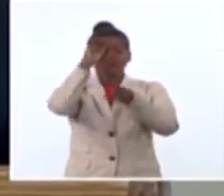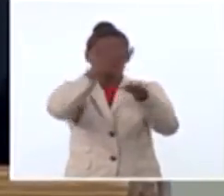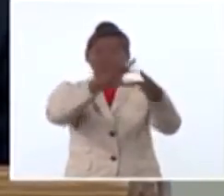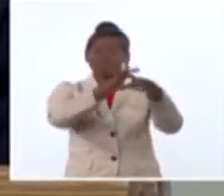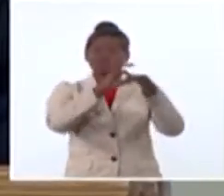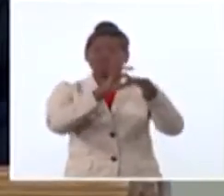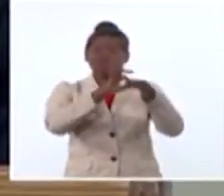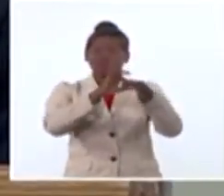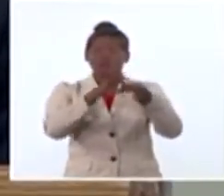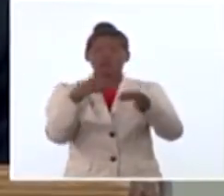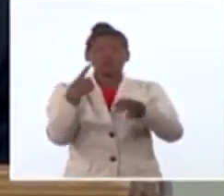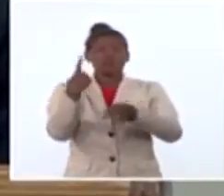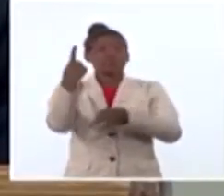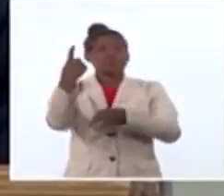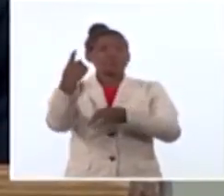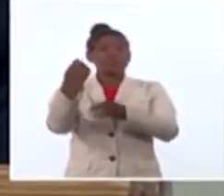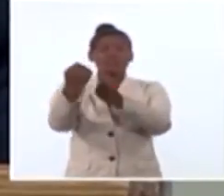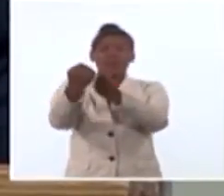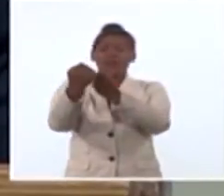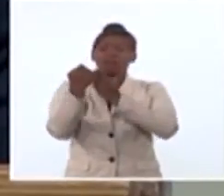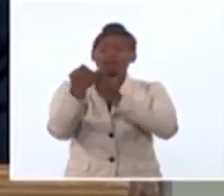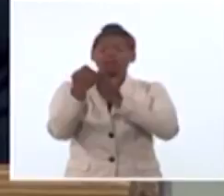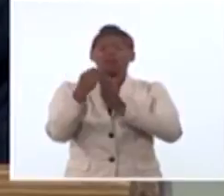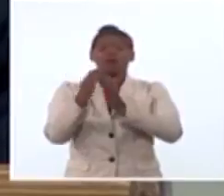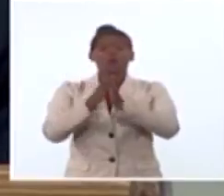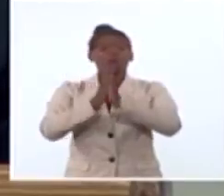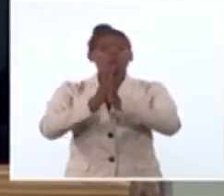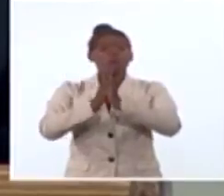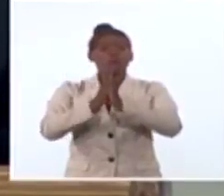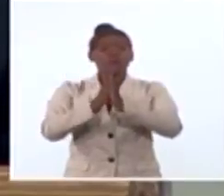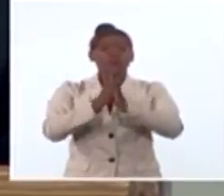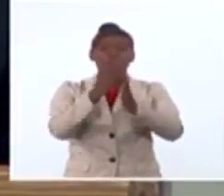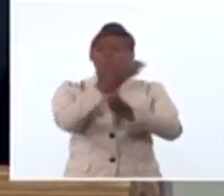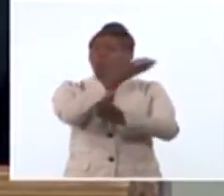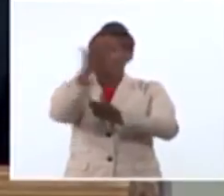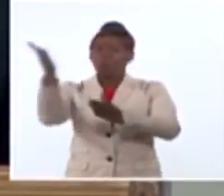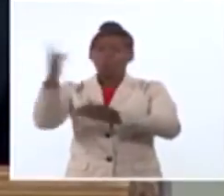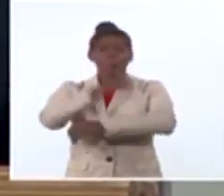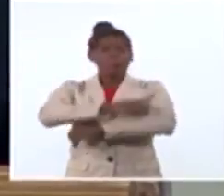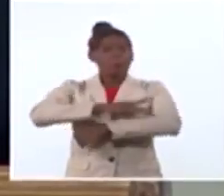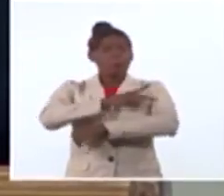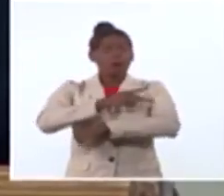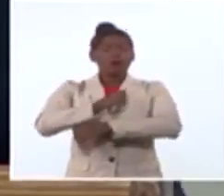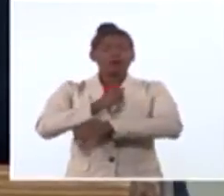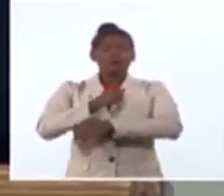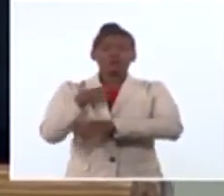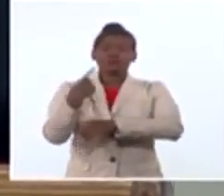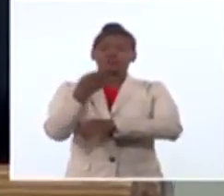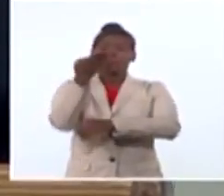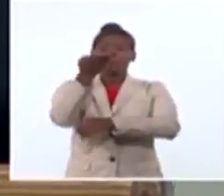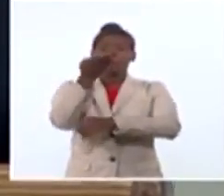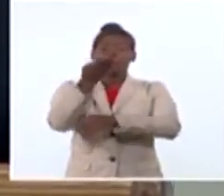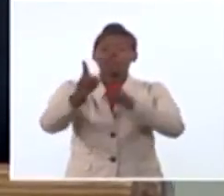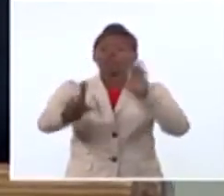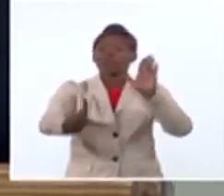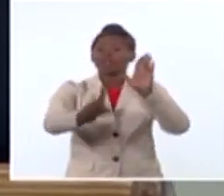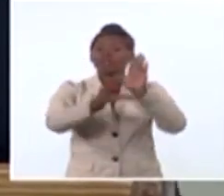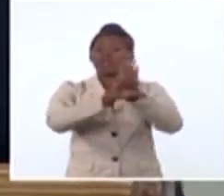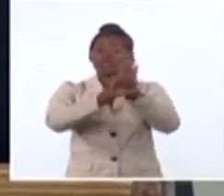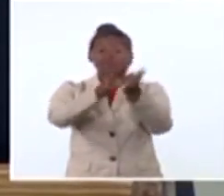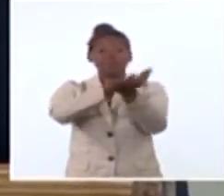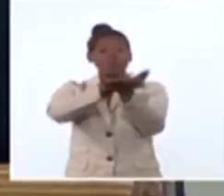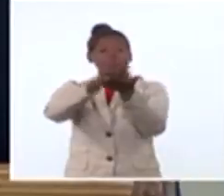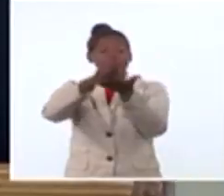enviar oxígeno a Cuba desde los Estados Unidos se requiere una licencia específica del